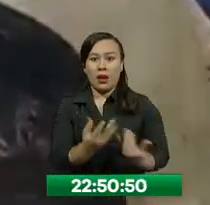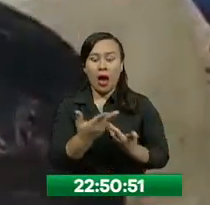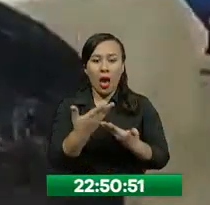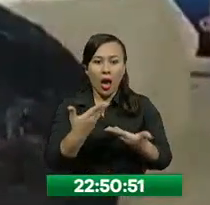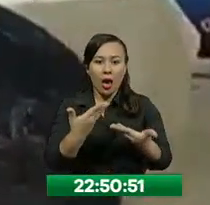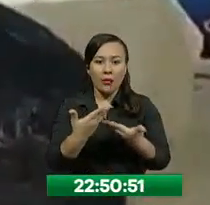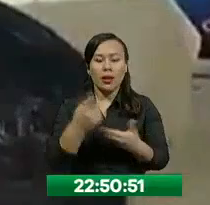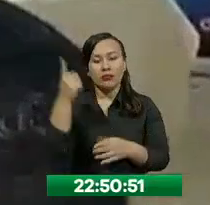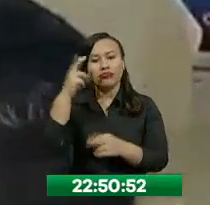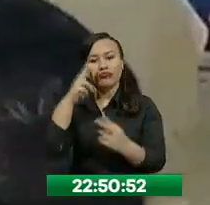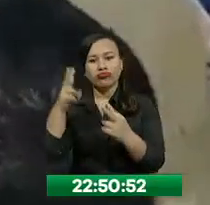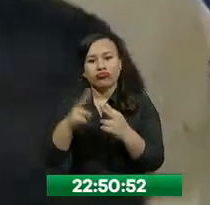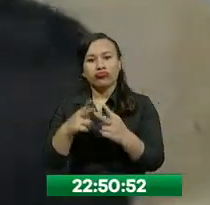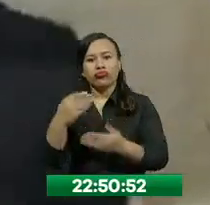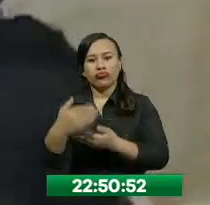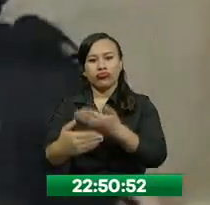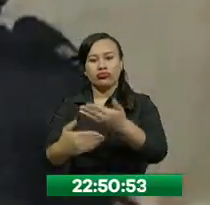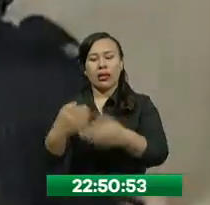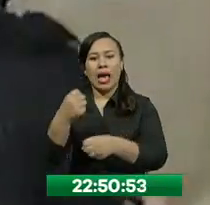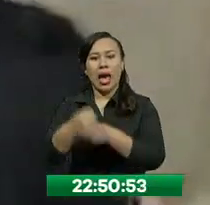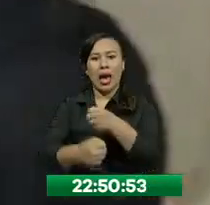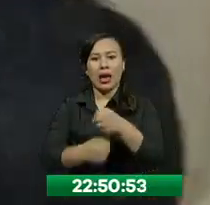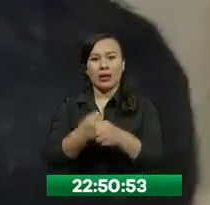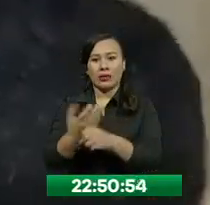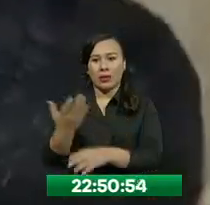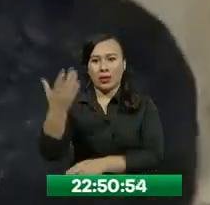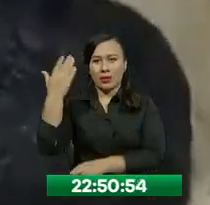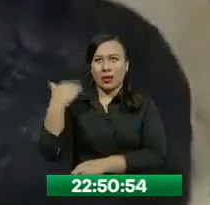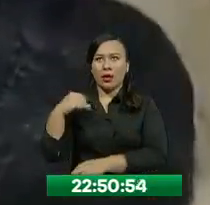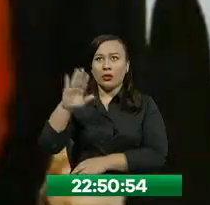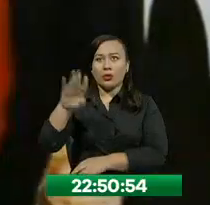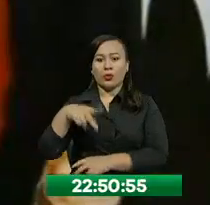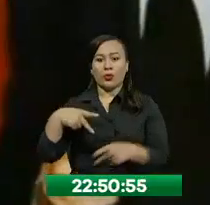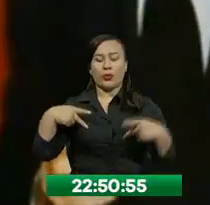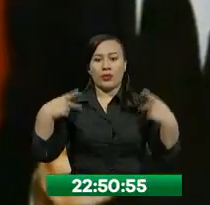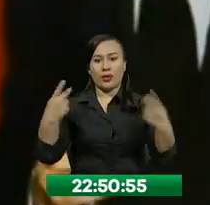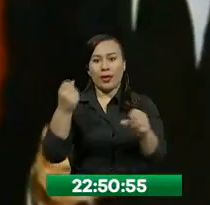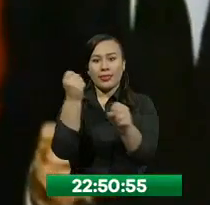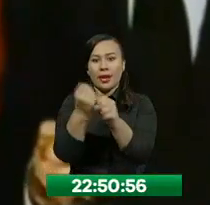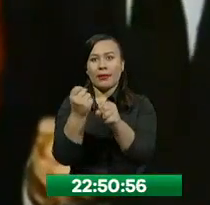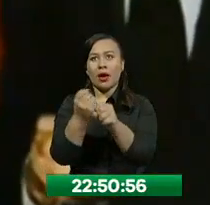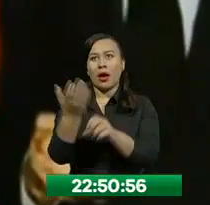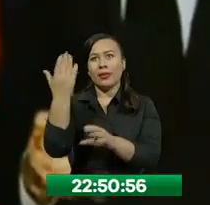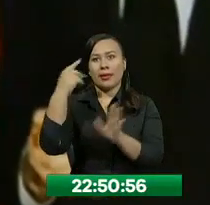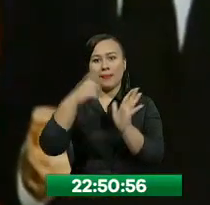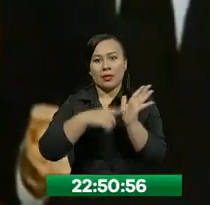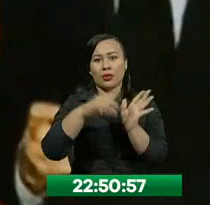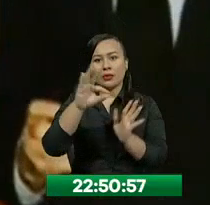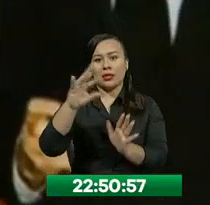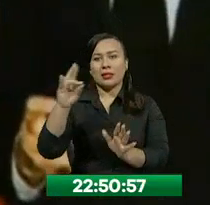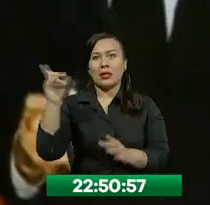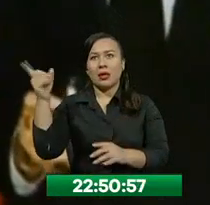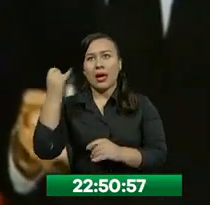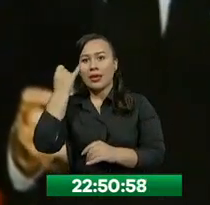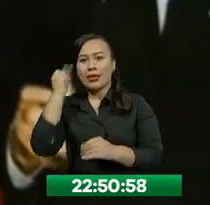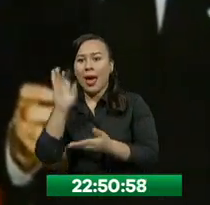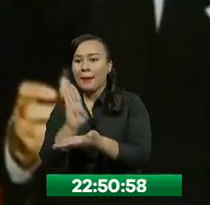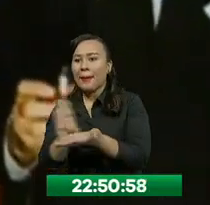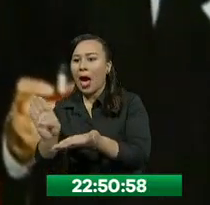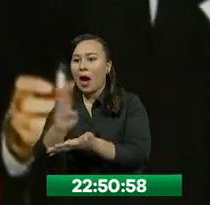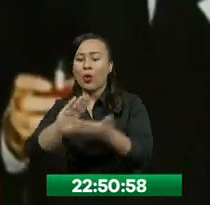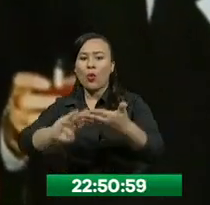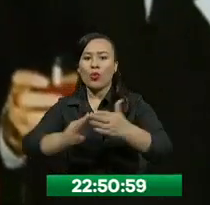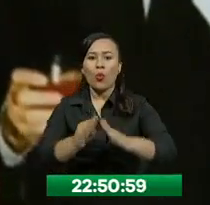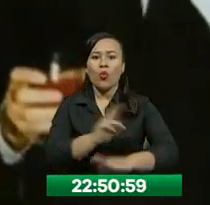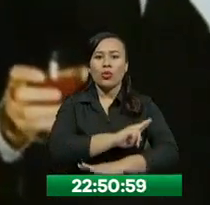pues lo desempeñó en los años anteriores. Inició su vida pública en los 70, fue organizadora comunitaria de barrios como Urdesa